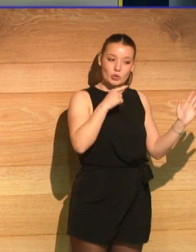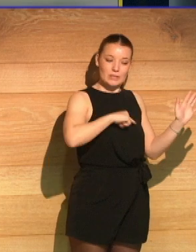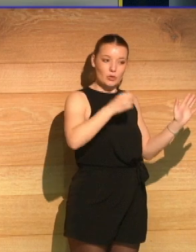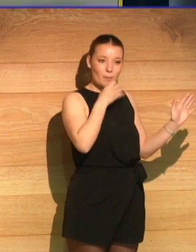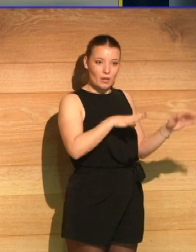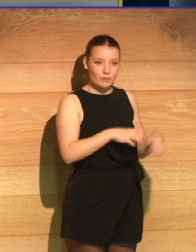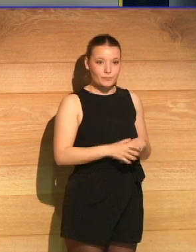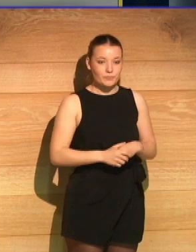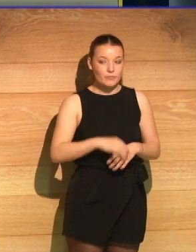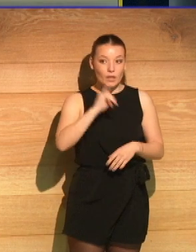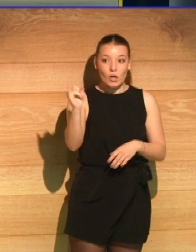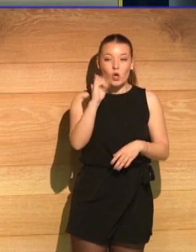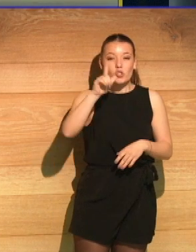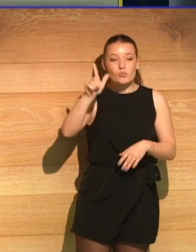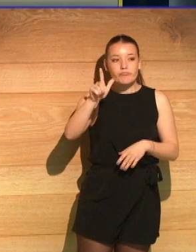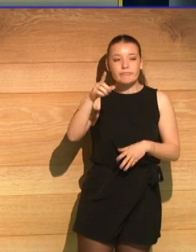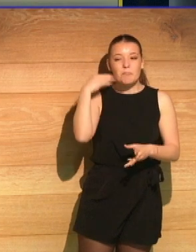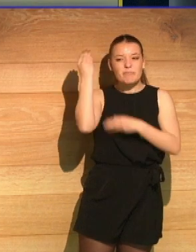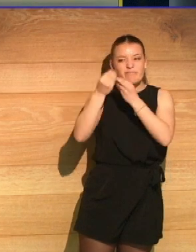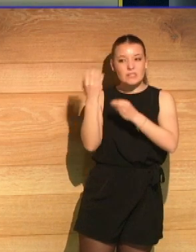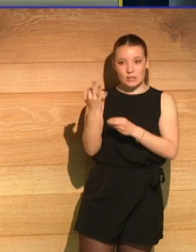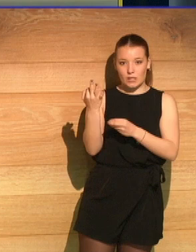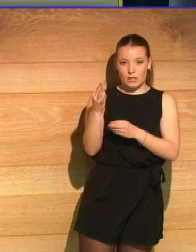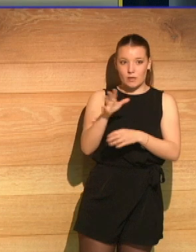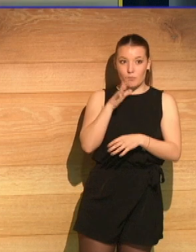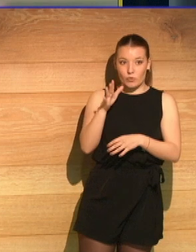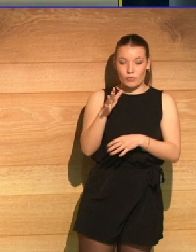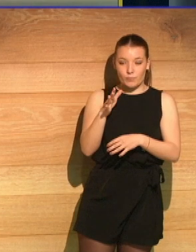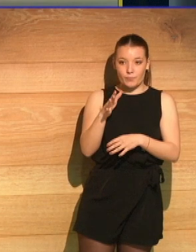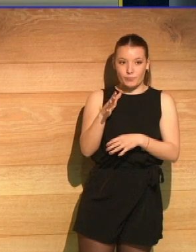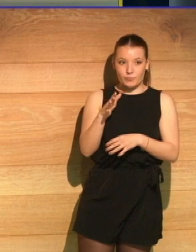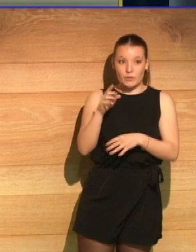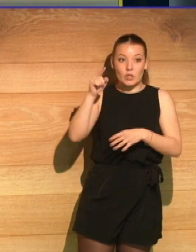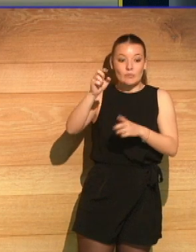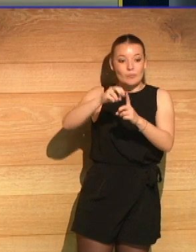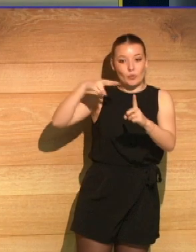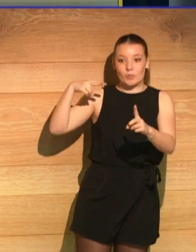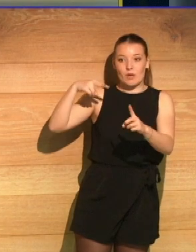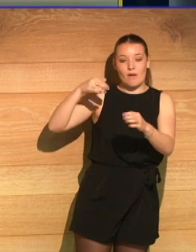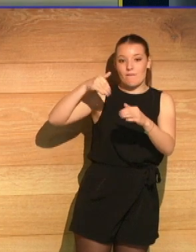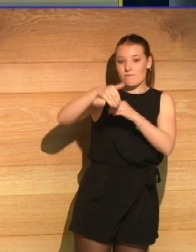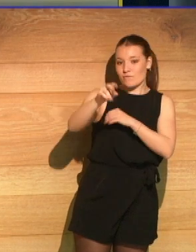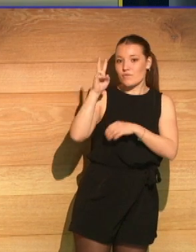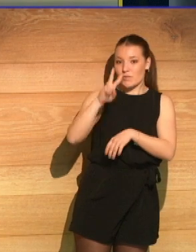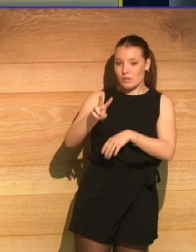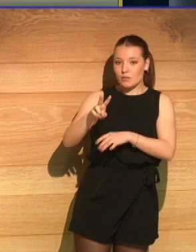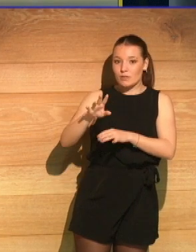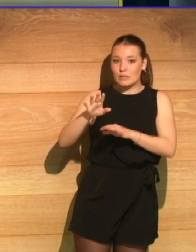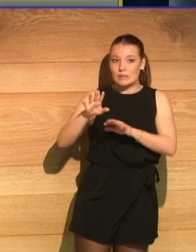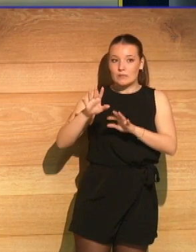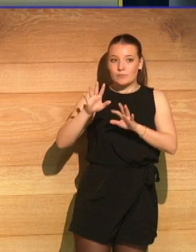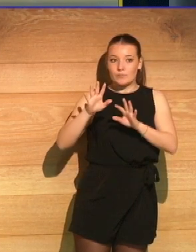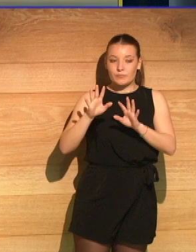Luis, ¿cómo lo ves? Sabiendo que encima Fuller sí que, bueno, claro, tuvo ideas visionarias, pero que hemos podido